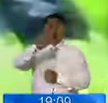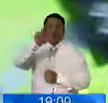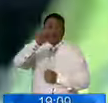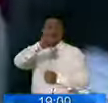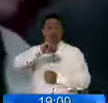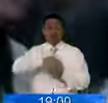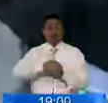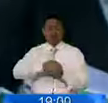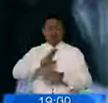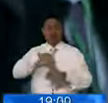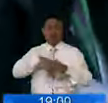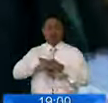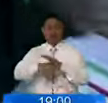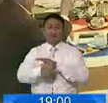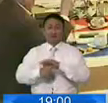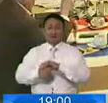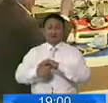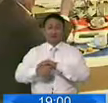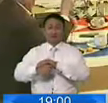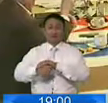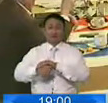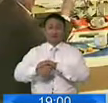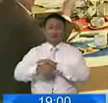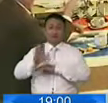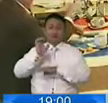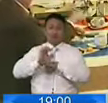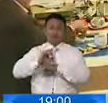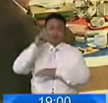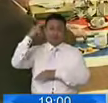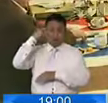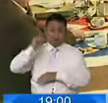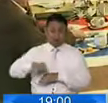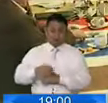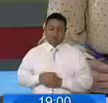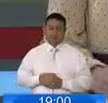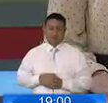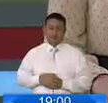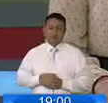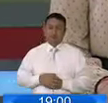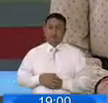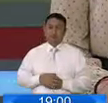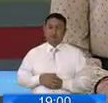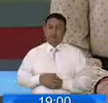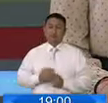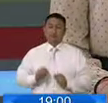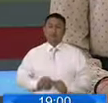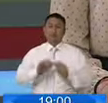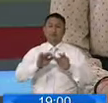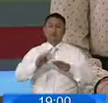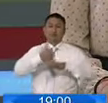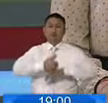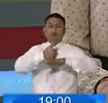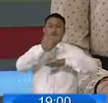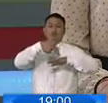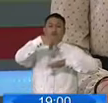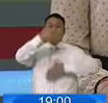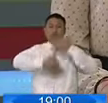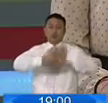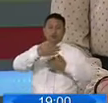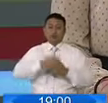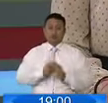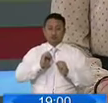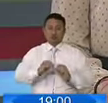la embajada de ecuador en londres en quito informó andrea urbis la secretaria de la corte nacional de justicia